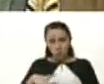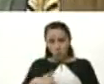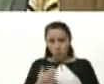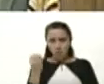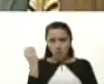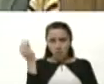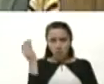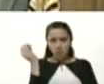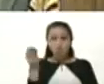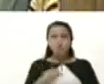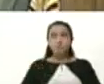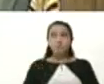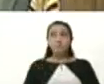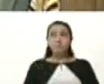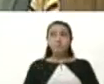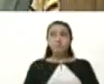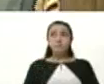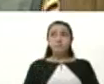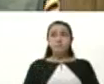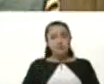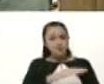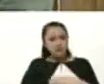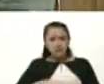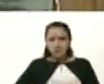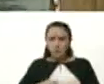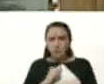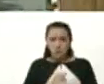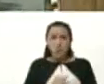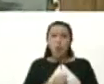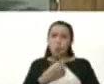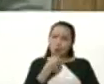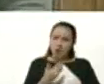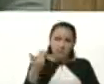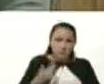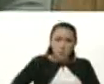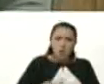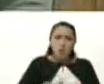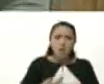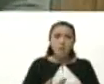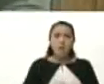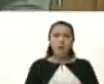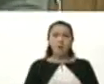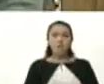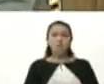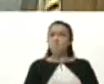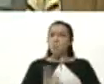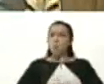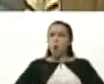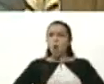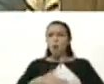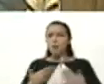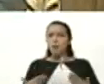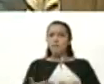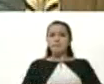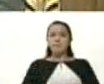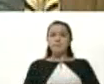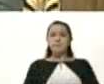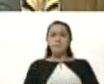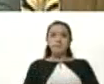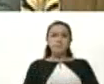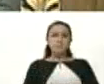mejor. El trabajo para los niños es fundamental. ¿Y por qué es fundamental? Es fundamental